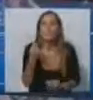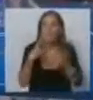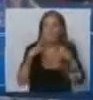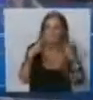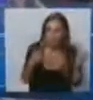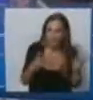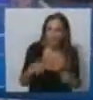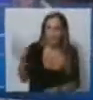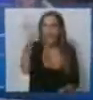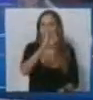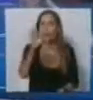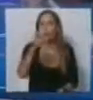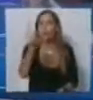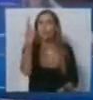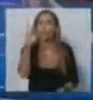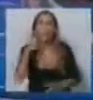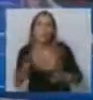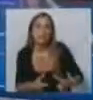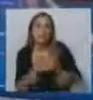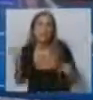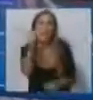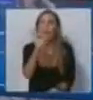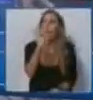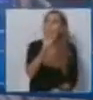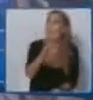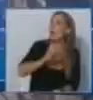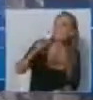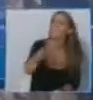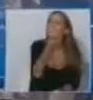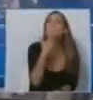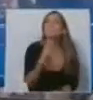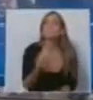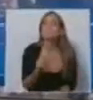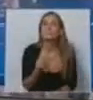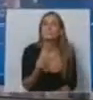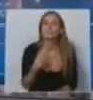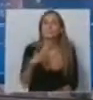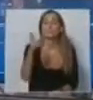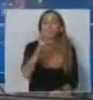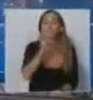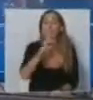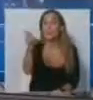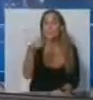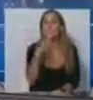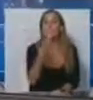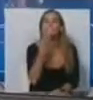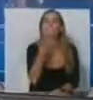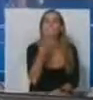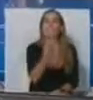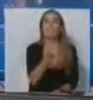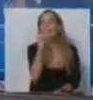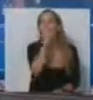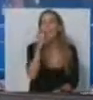¿qué quieres? Esta isla, me compro esta isla, ¿qué me voy? Claro. Me compro el avión y todo. Todo. Me compro hasta Ricky Martin. Sí. Bueno. Y bueno, lo voy a ver